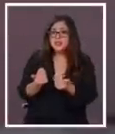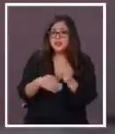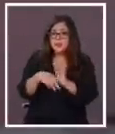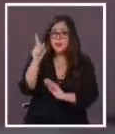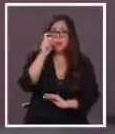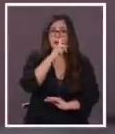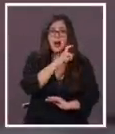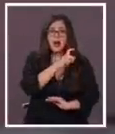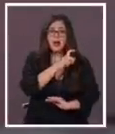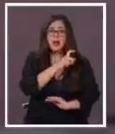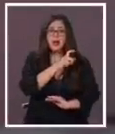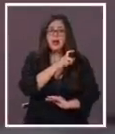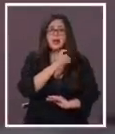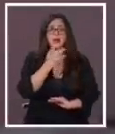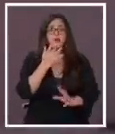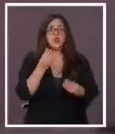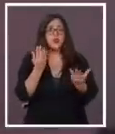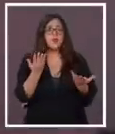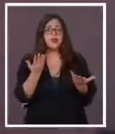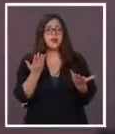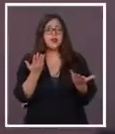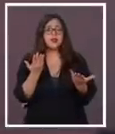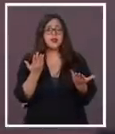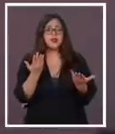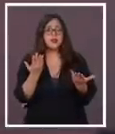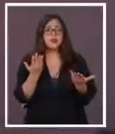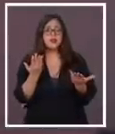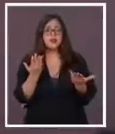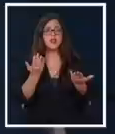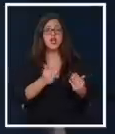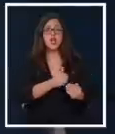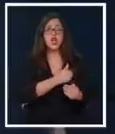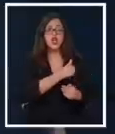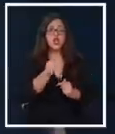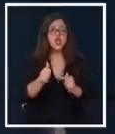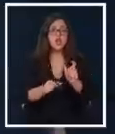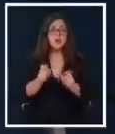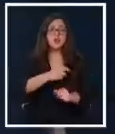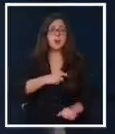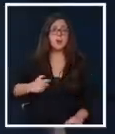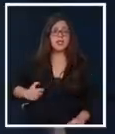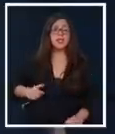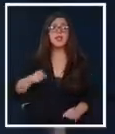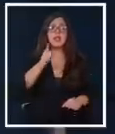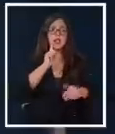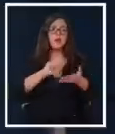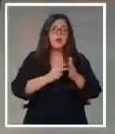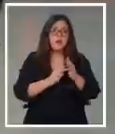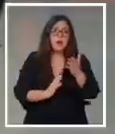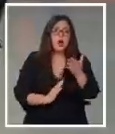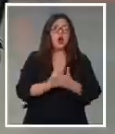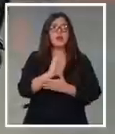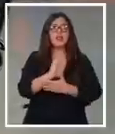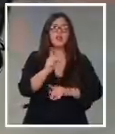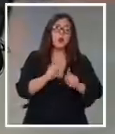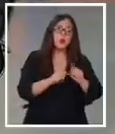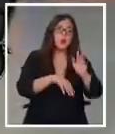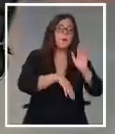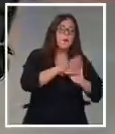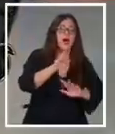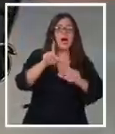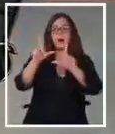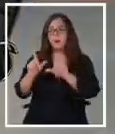difícil las altas expectativas porque todos los todos los presidentes tienen problemas en su inicio algunos más otros menos